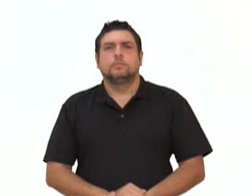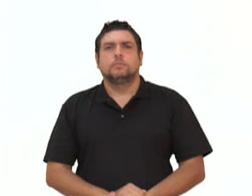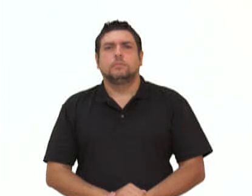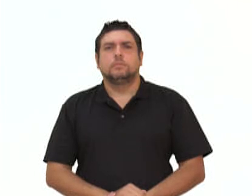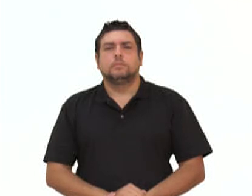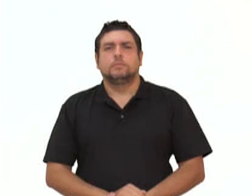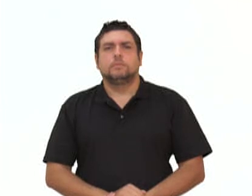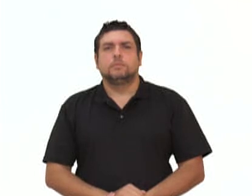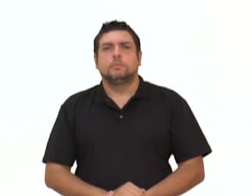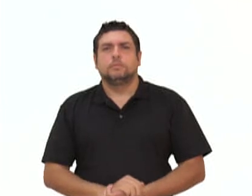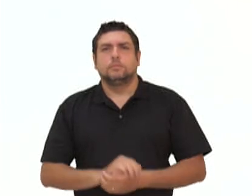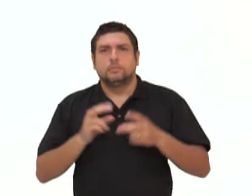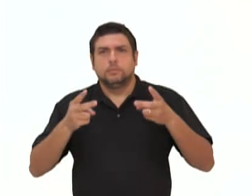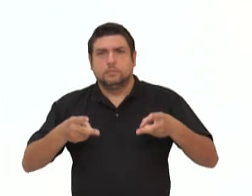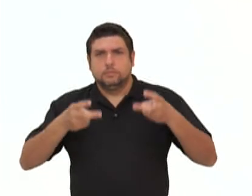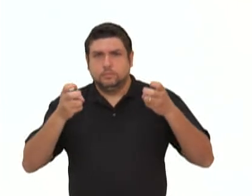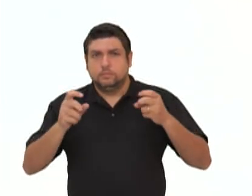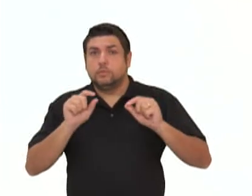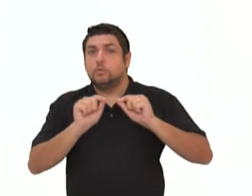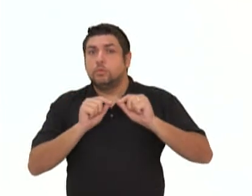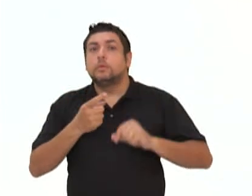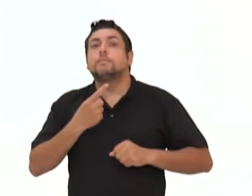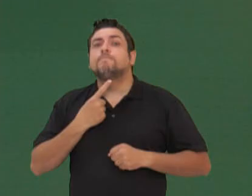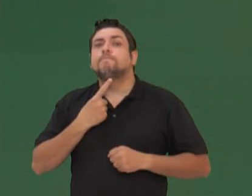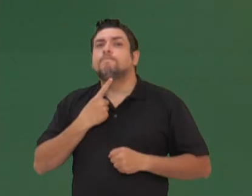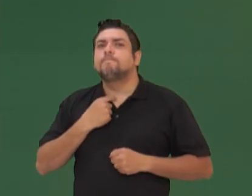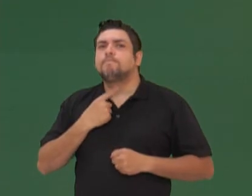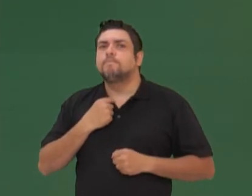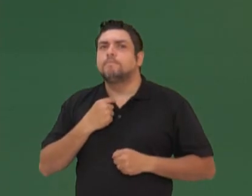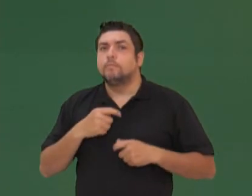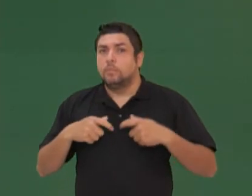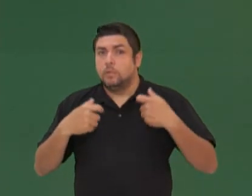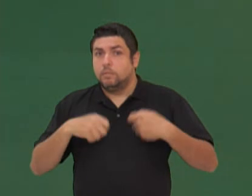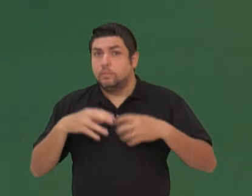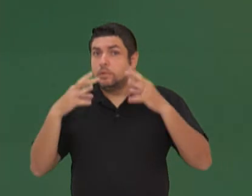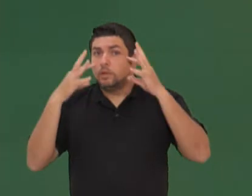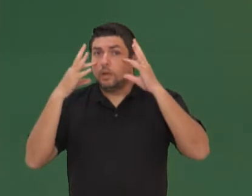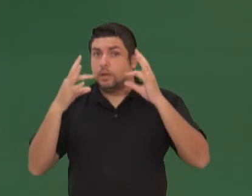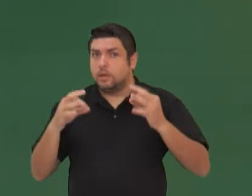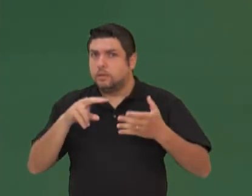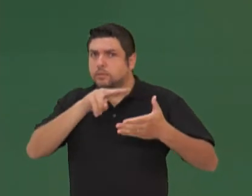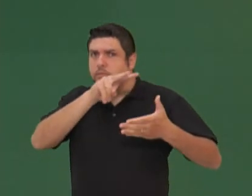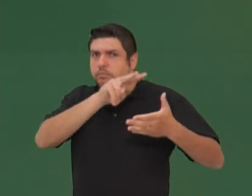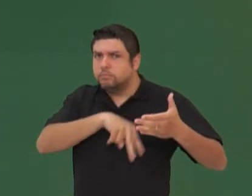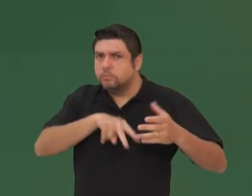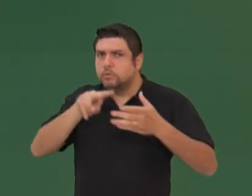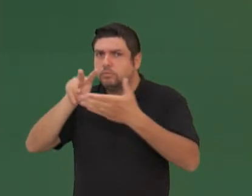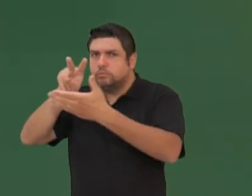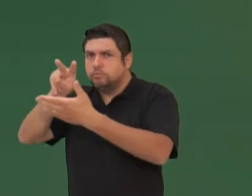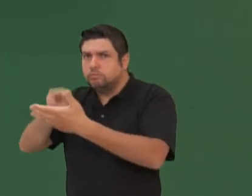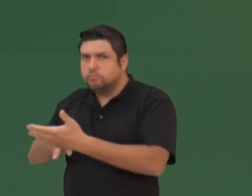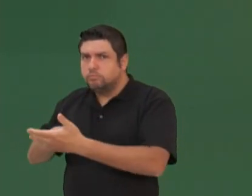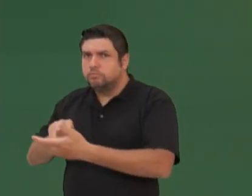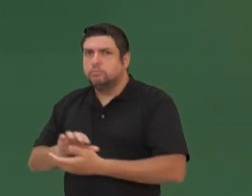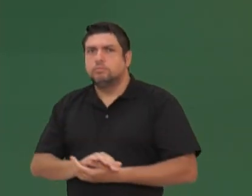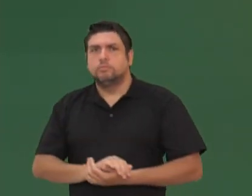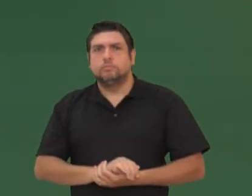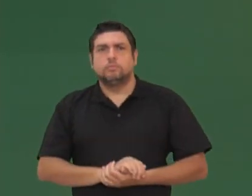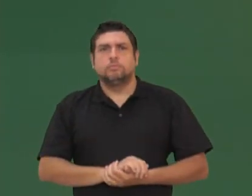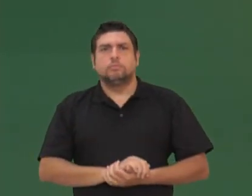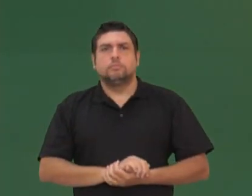Mira, a ideia, um desejo. Então, tem que ler com bastante atenção os dois titulares, ¿sí?